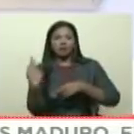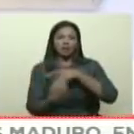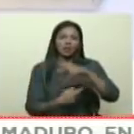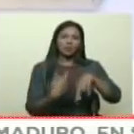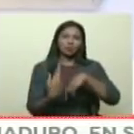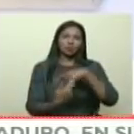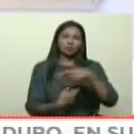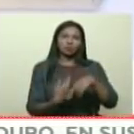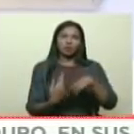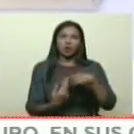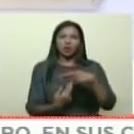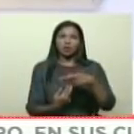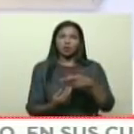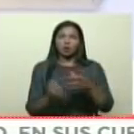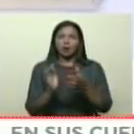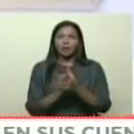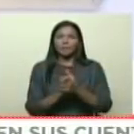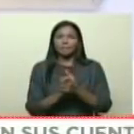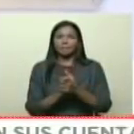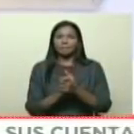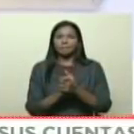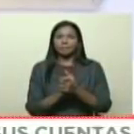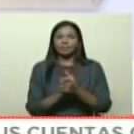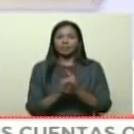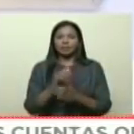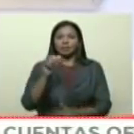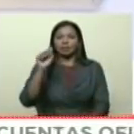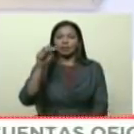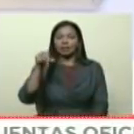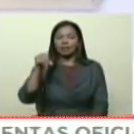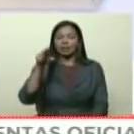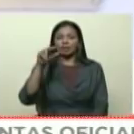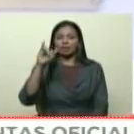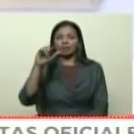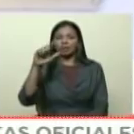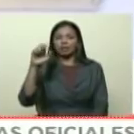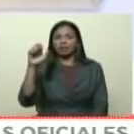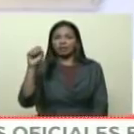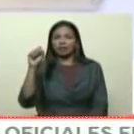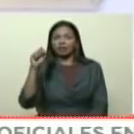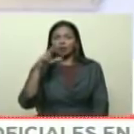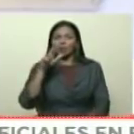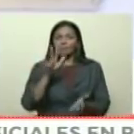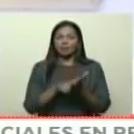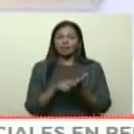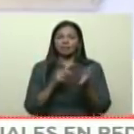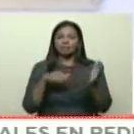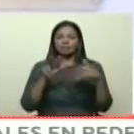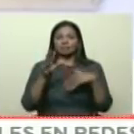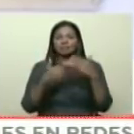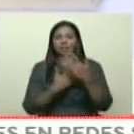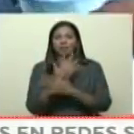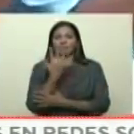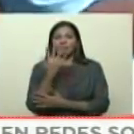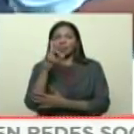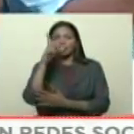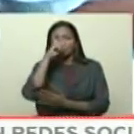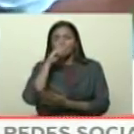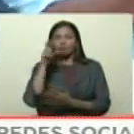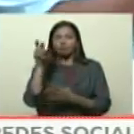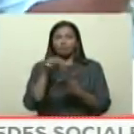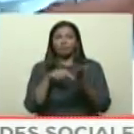revolucionario, compañero Aquiles Nasoa, que se cumplirá el 17 de mayo del año